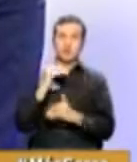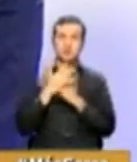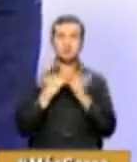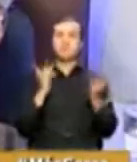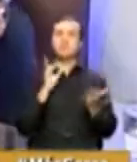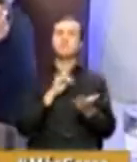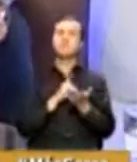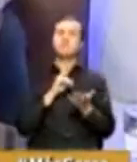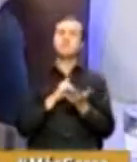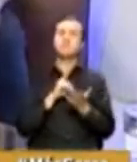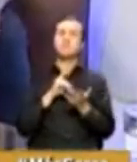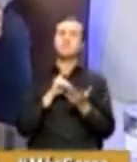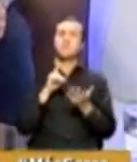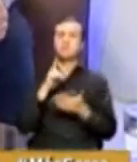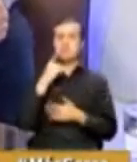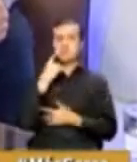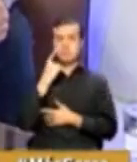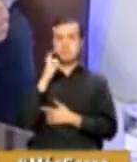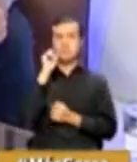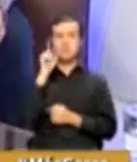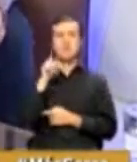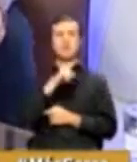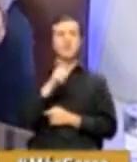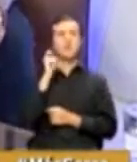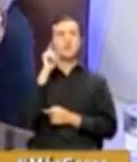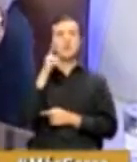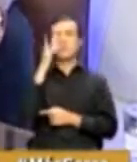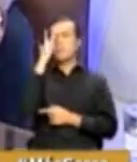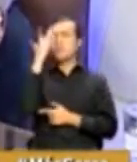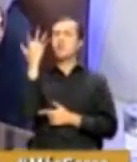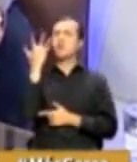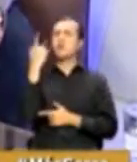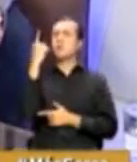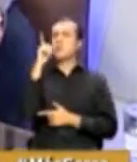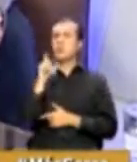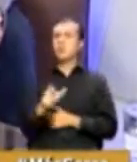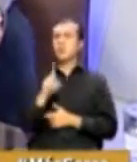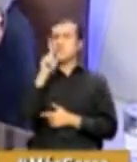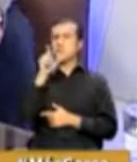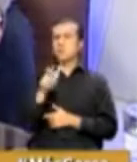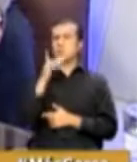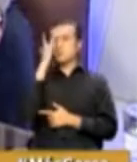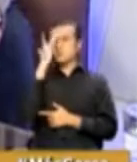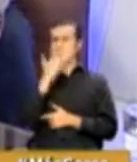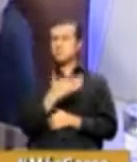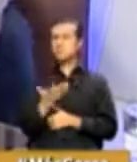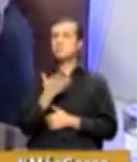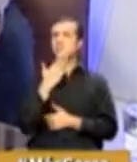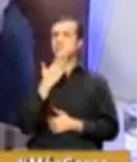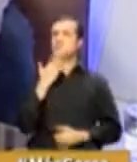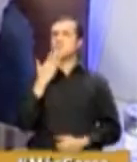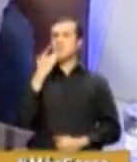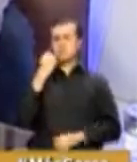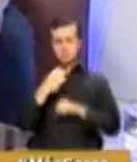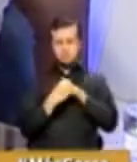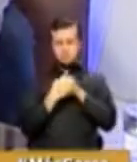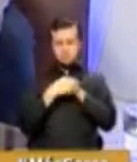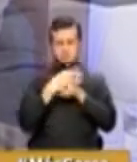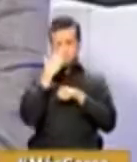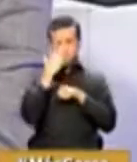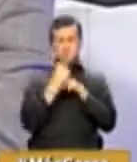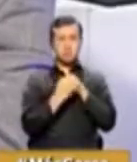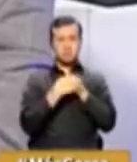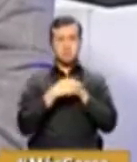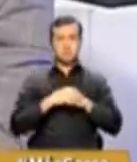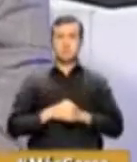Doctor Finol, le queremos preguntar, ¿cuáles son las causas para que a una persona se le presente cataratas?